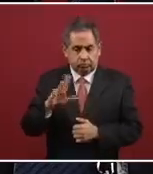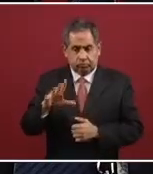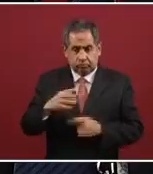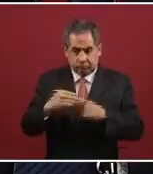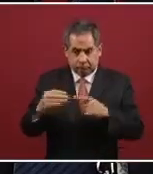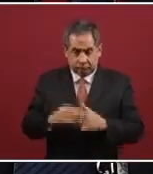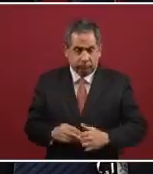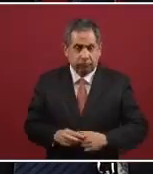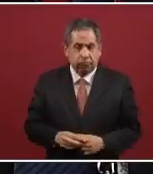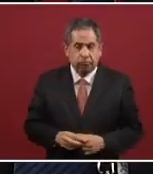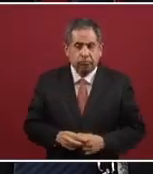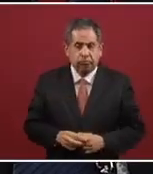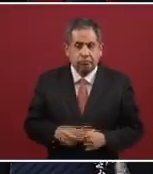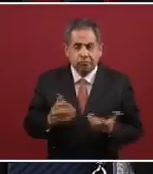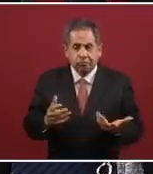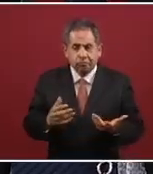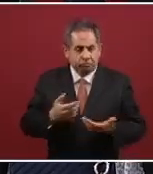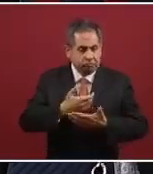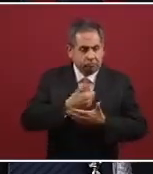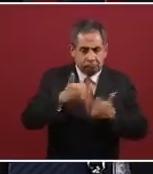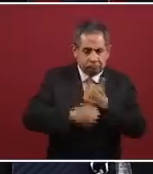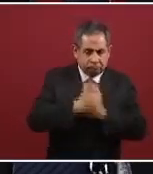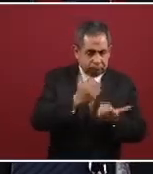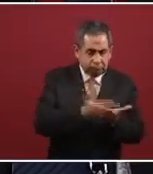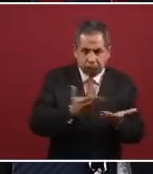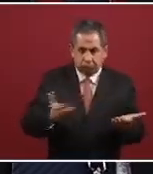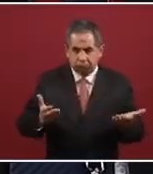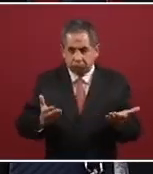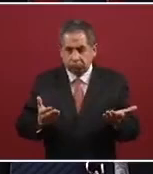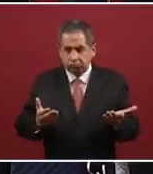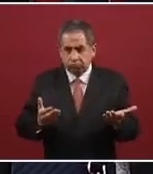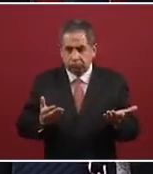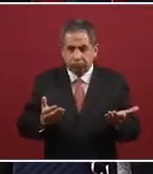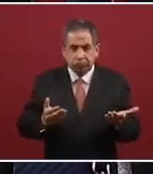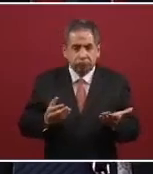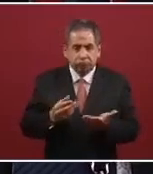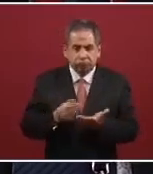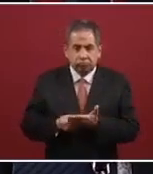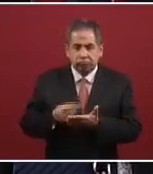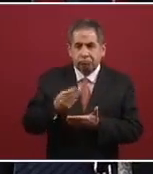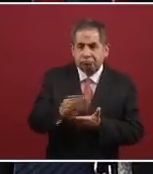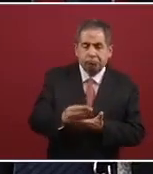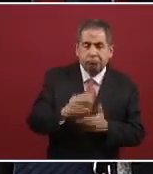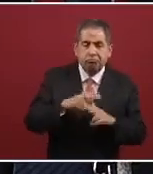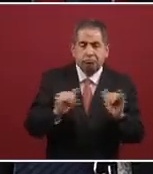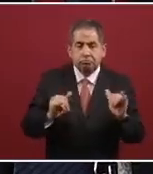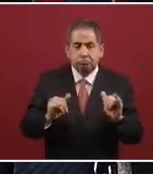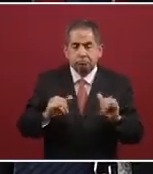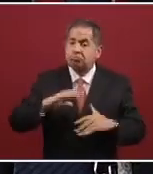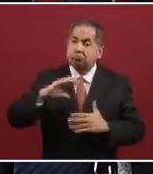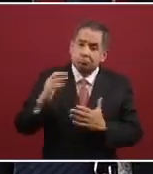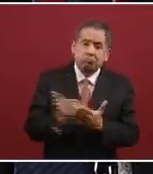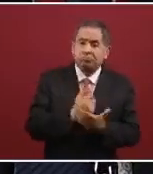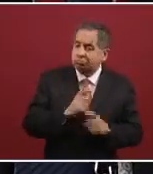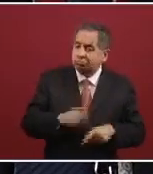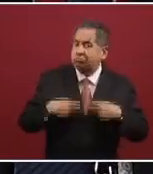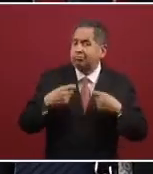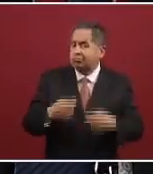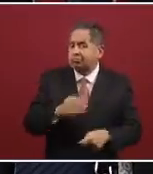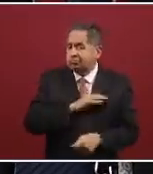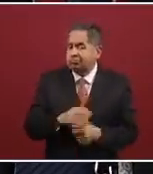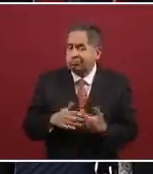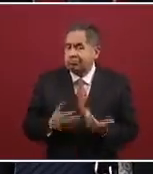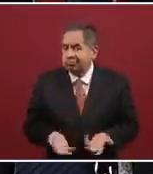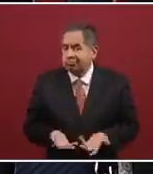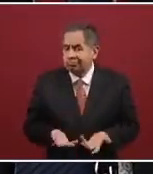24,678,260.95 pesos. Se entró a la licitación y se aportó el mínimo, y de todos modos la ganaron y la obtuvieron. Esto es